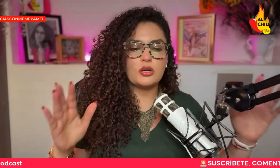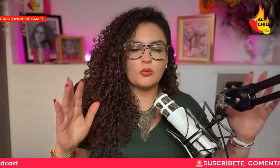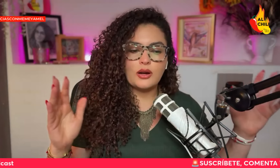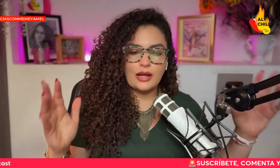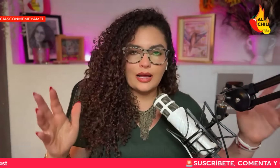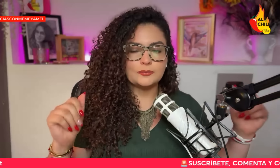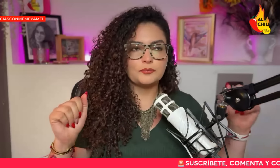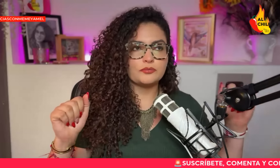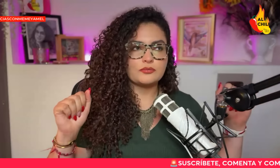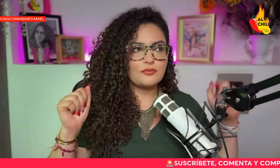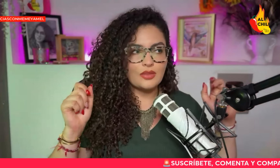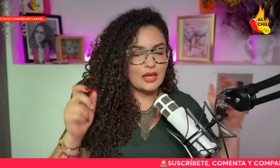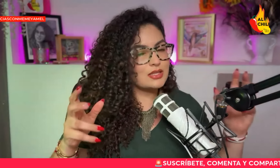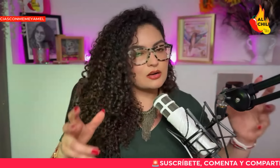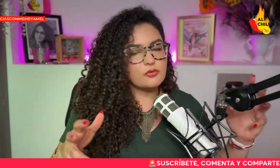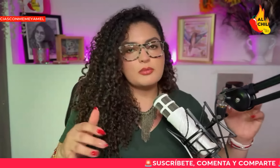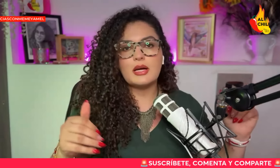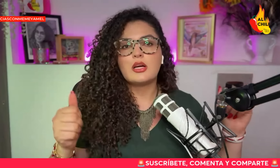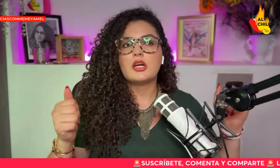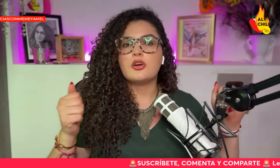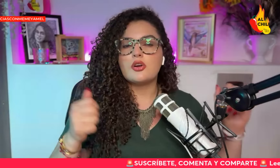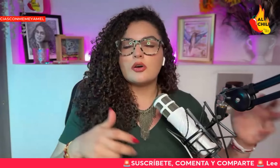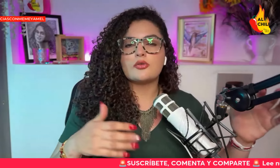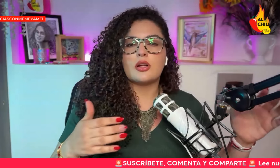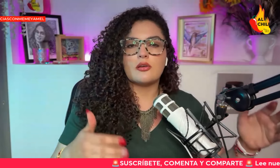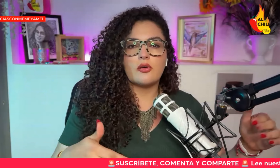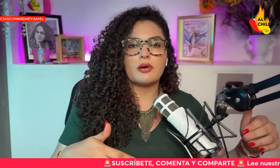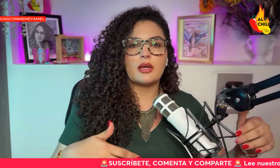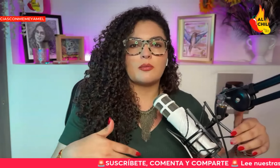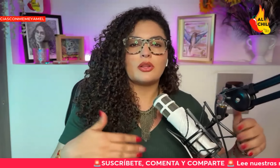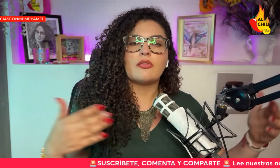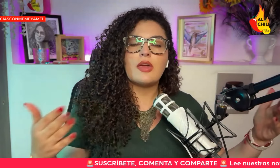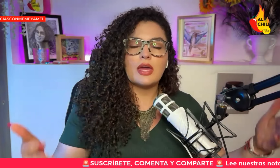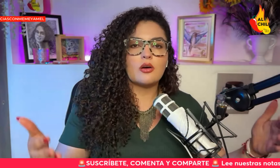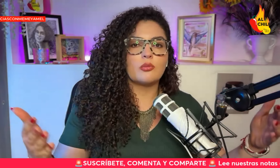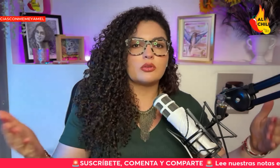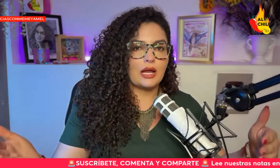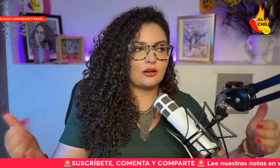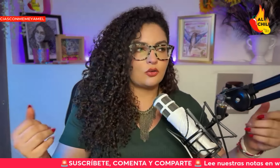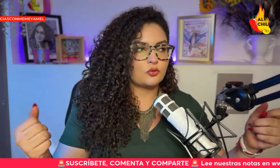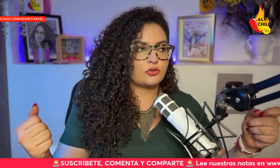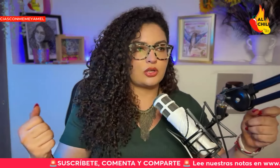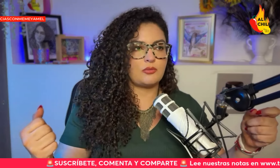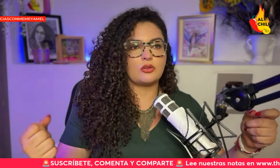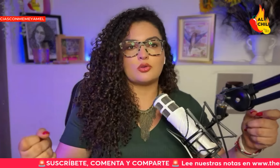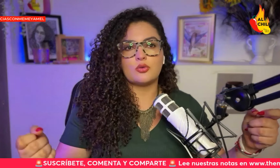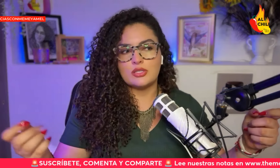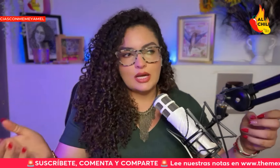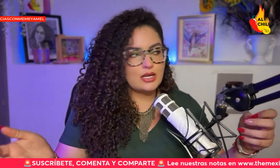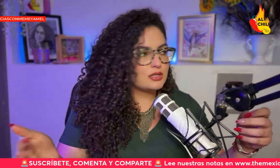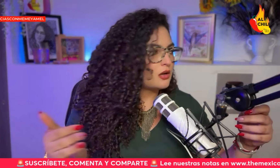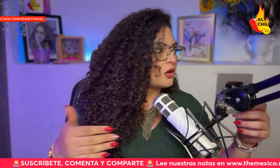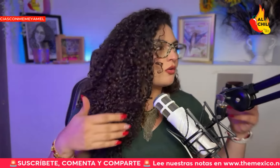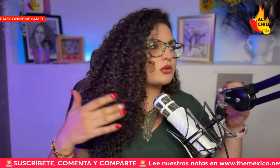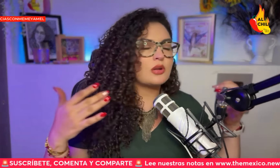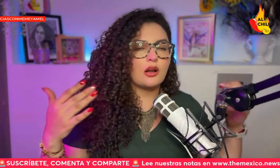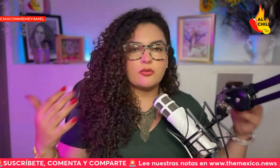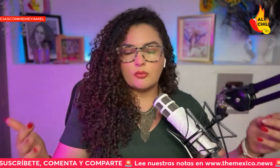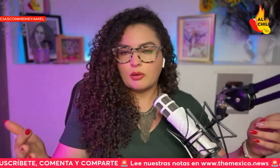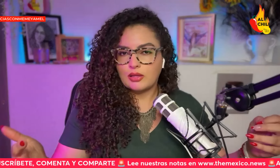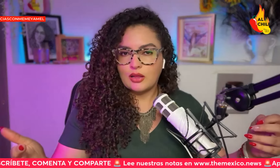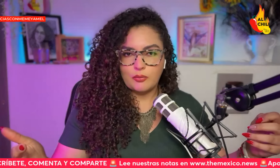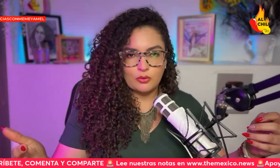muy, muy real. Esta reforma no es una reforma que modifique como tal los procedimientos judiciales, no es